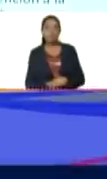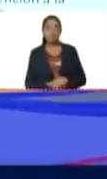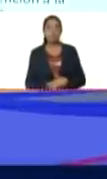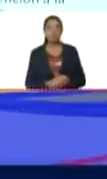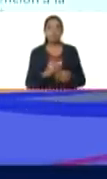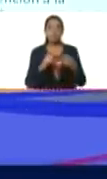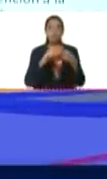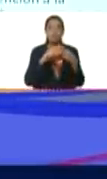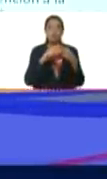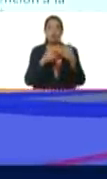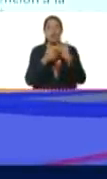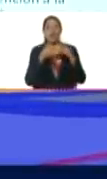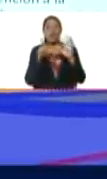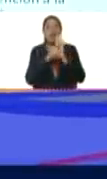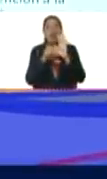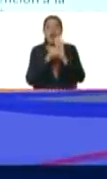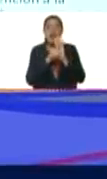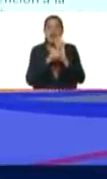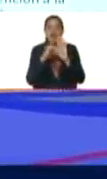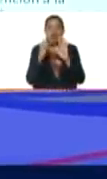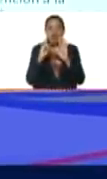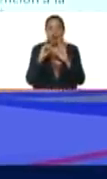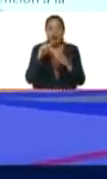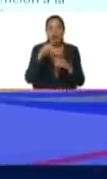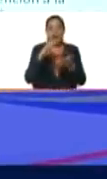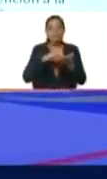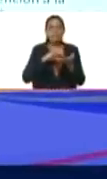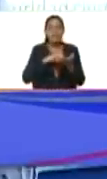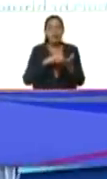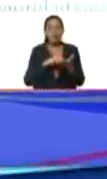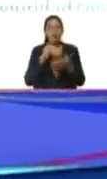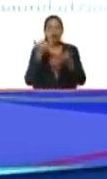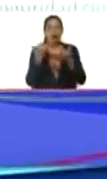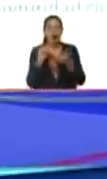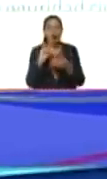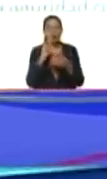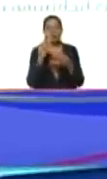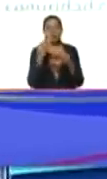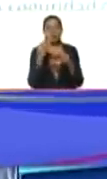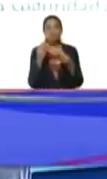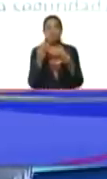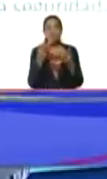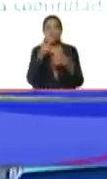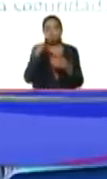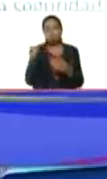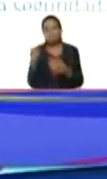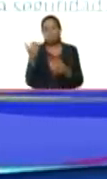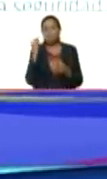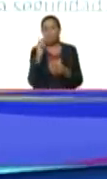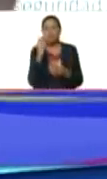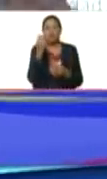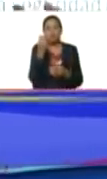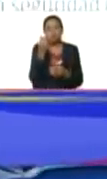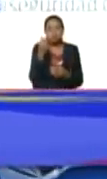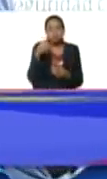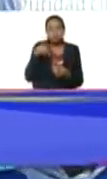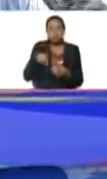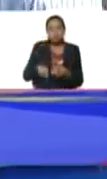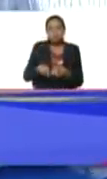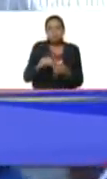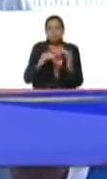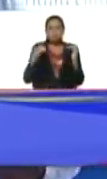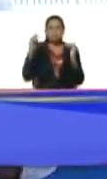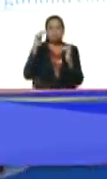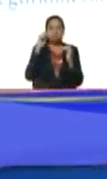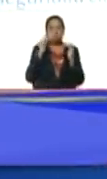la ley de condominio. En Miranda, como usted sabe, hay una abundante clase media popular, clase medias altas,